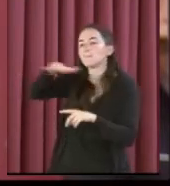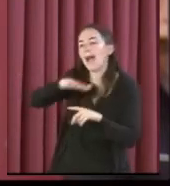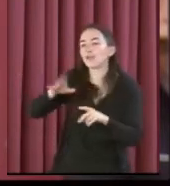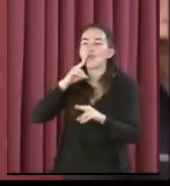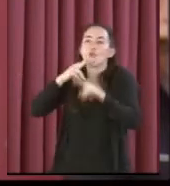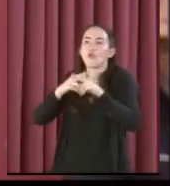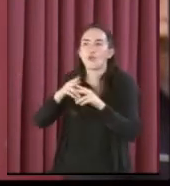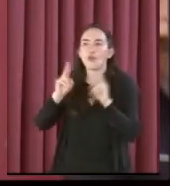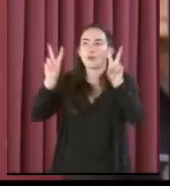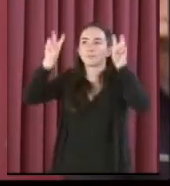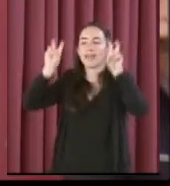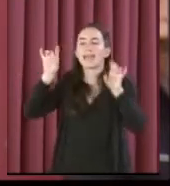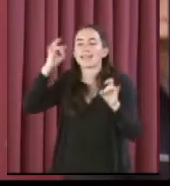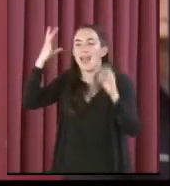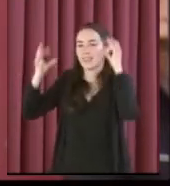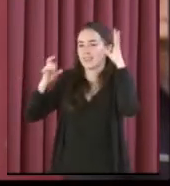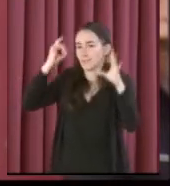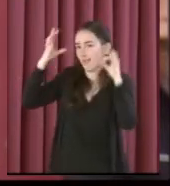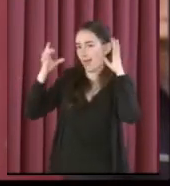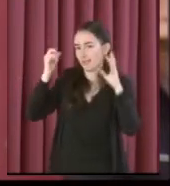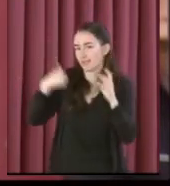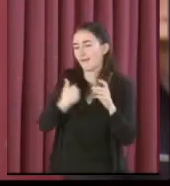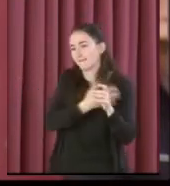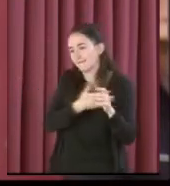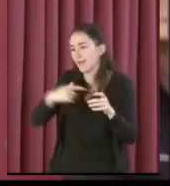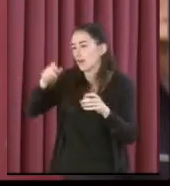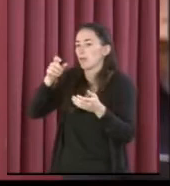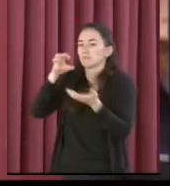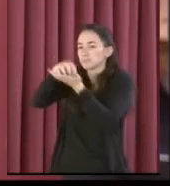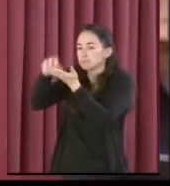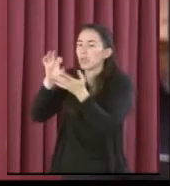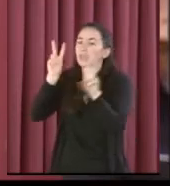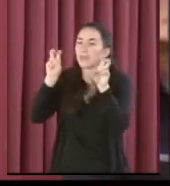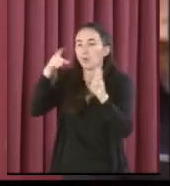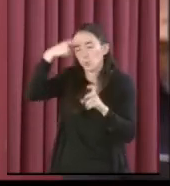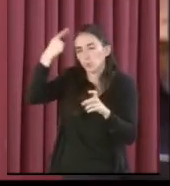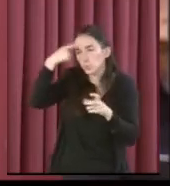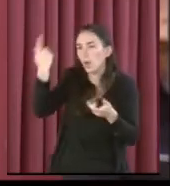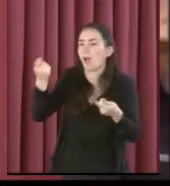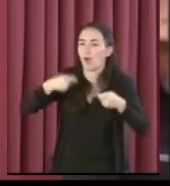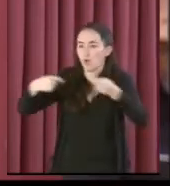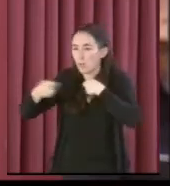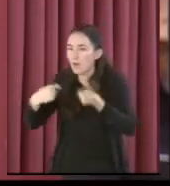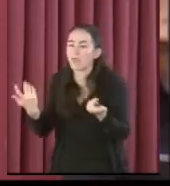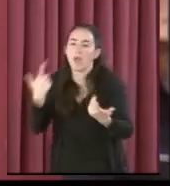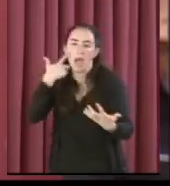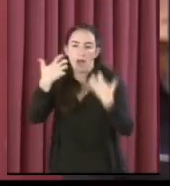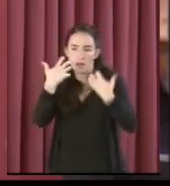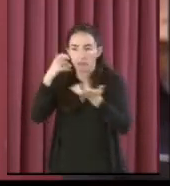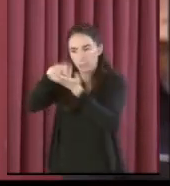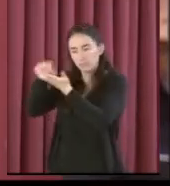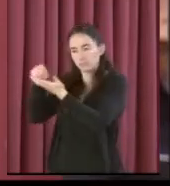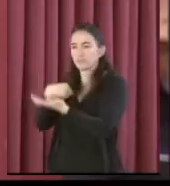punto neurálgico de la ciudad, con indudables atractivos de índole cultural, artística y comercial. Y también un